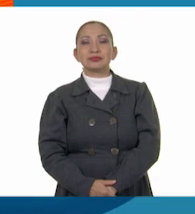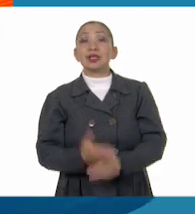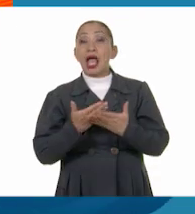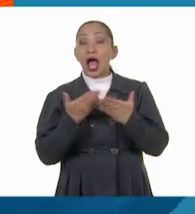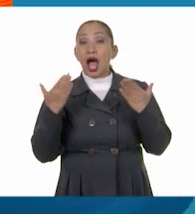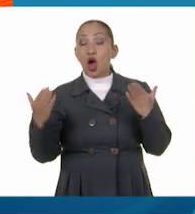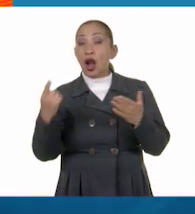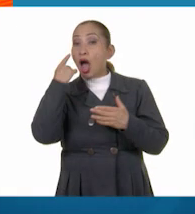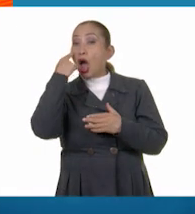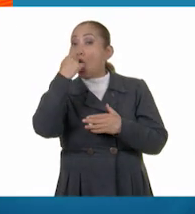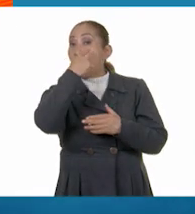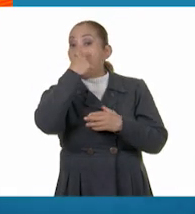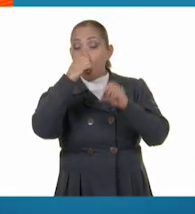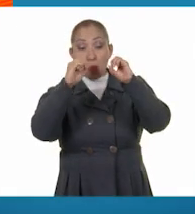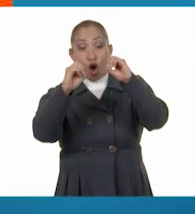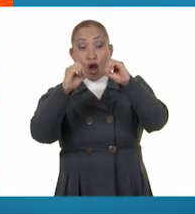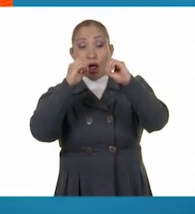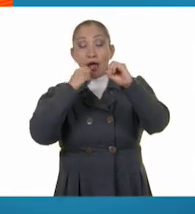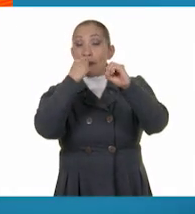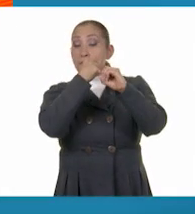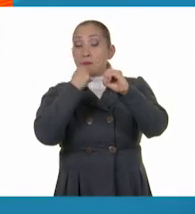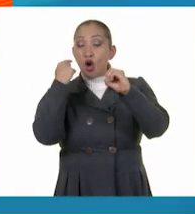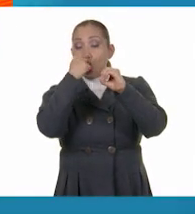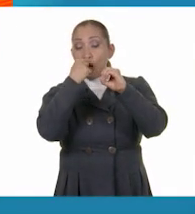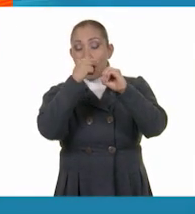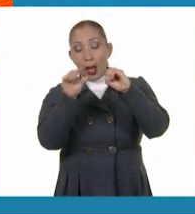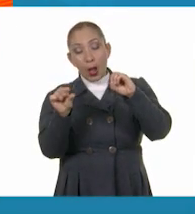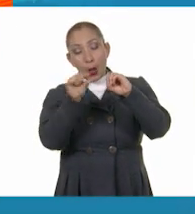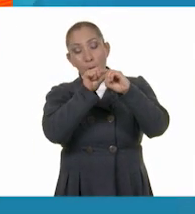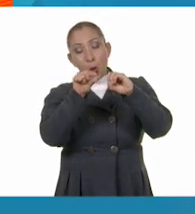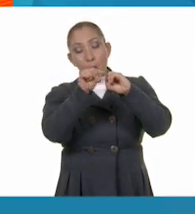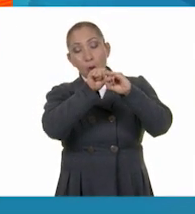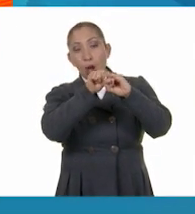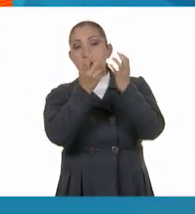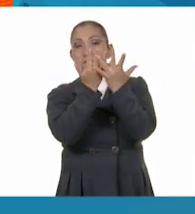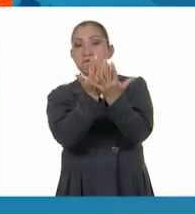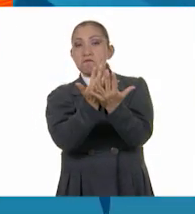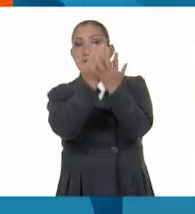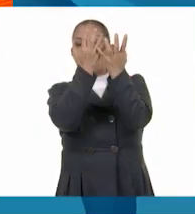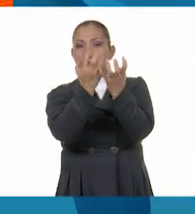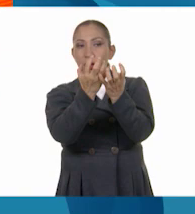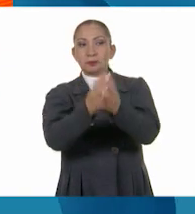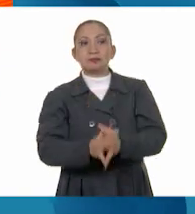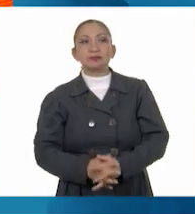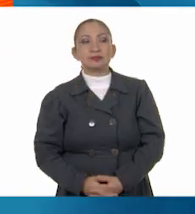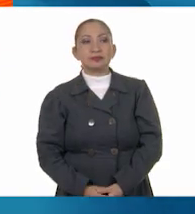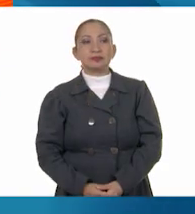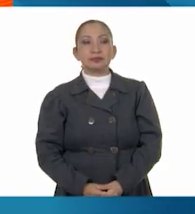Ahora pega los ojos arriba de la boca y déjalos secar unos minutos.